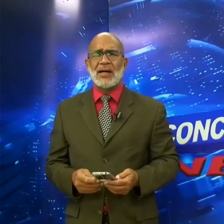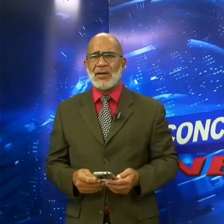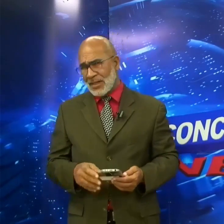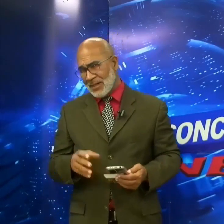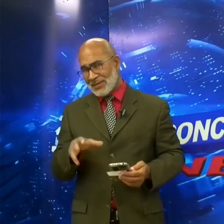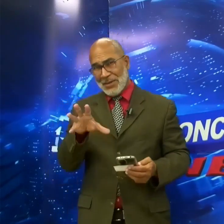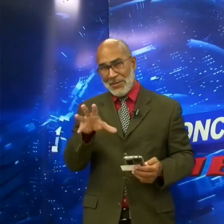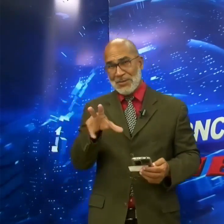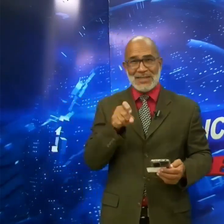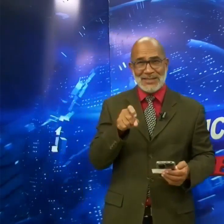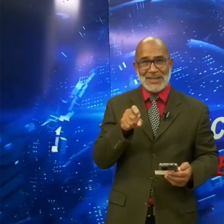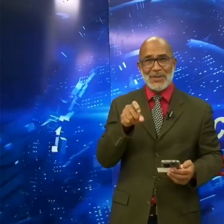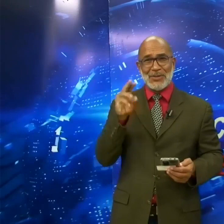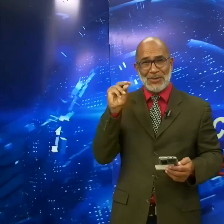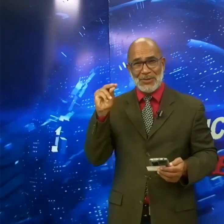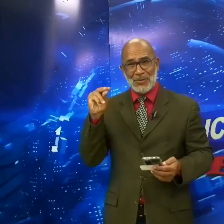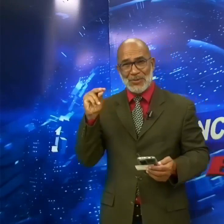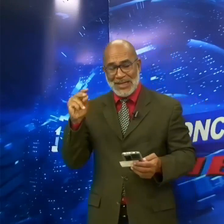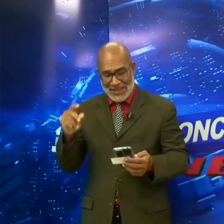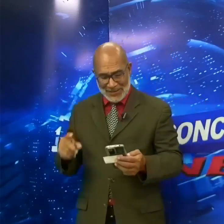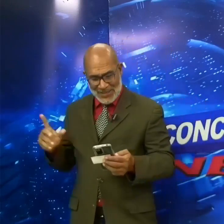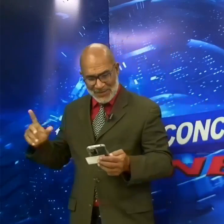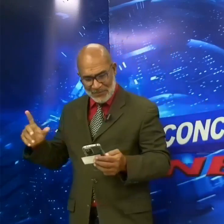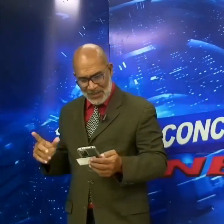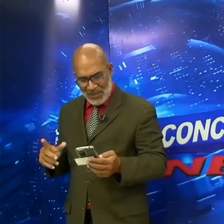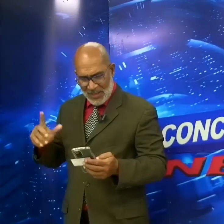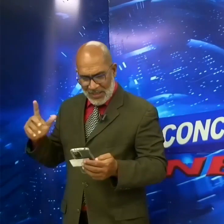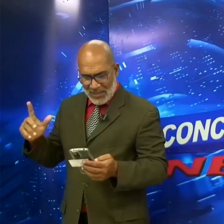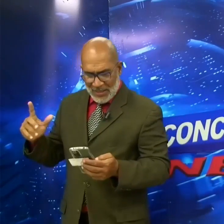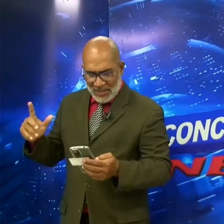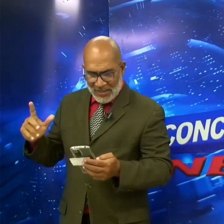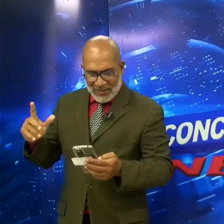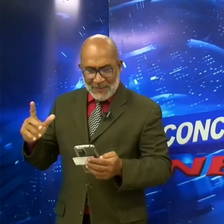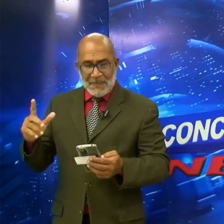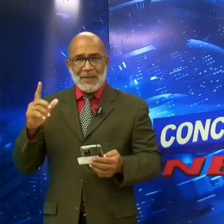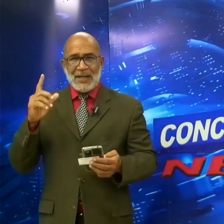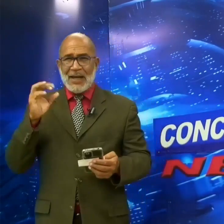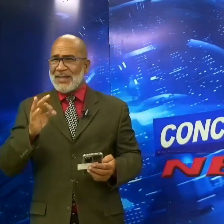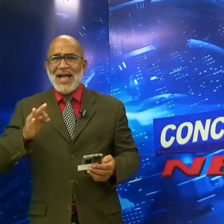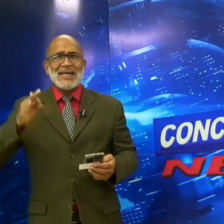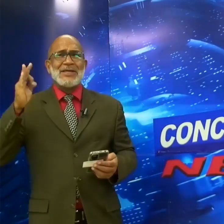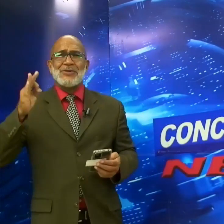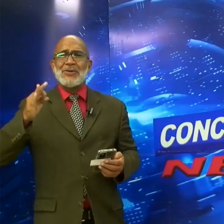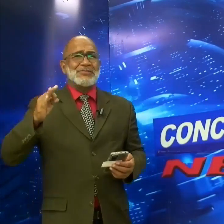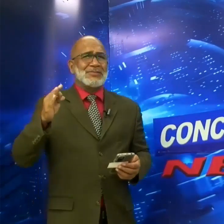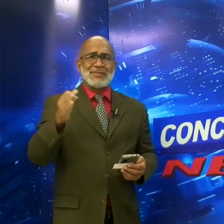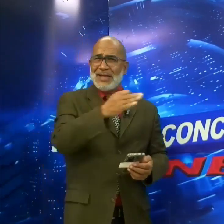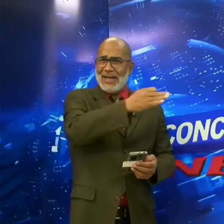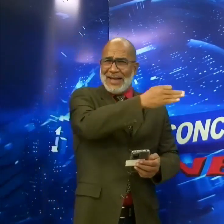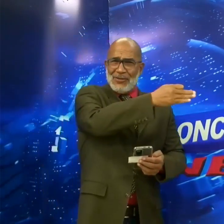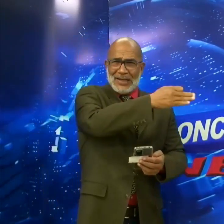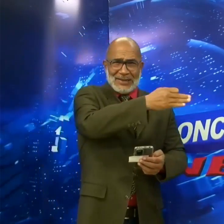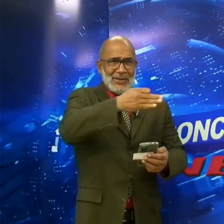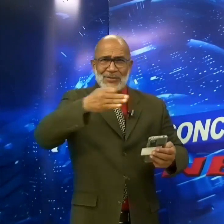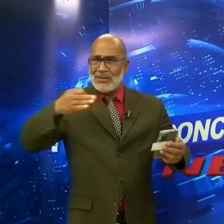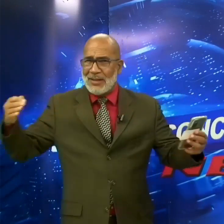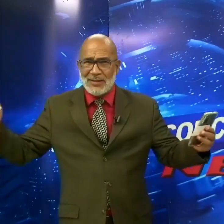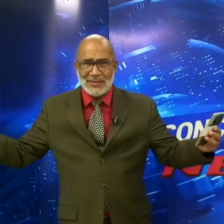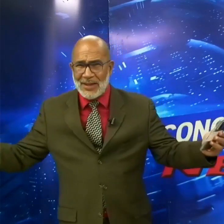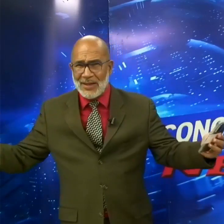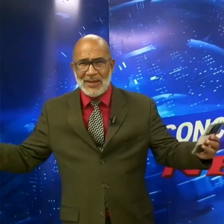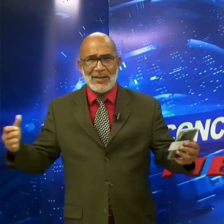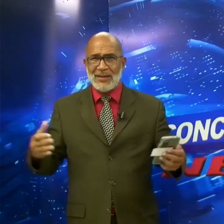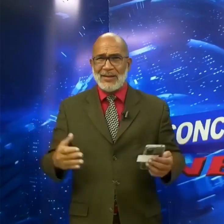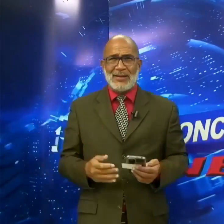a lo que sabemos hacer mejor, comunicar. Miren, la verdad es que yo, en lo que tengo